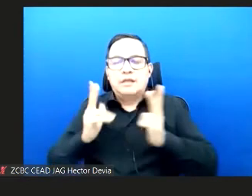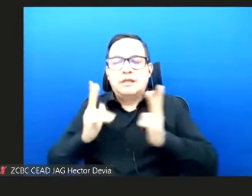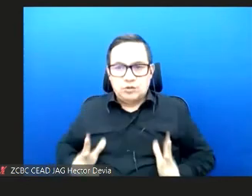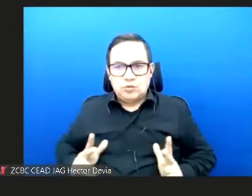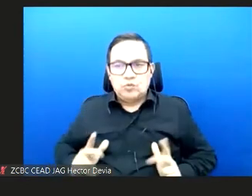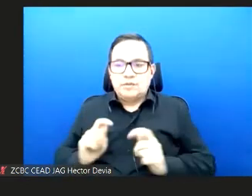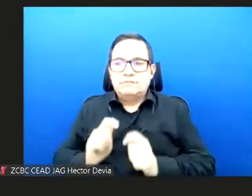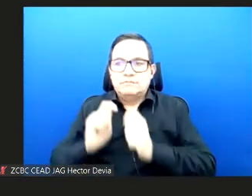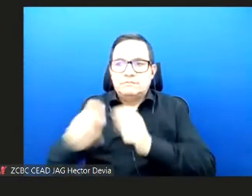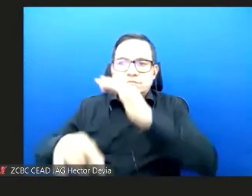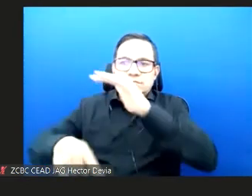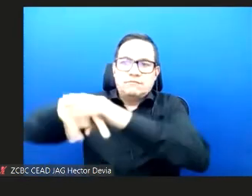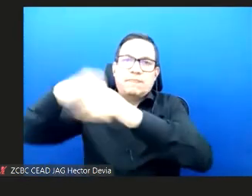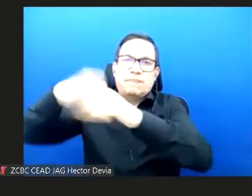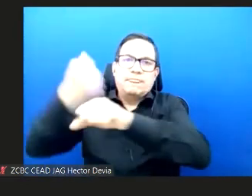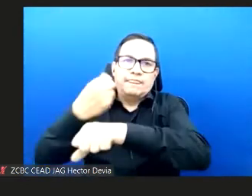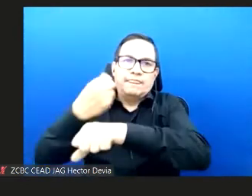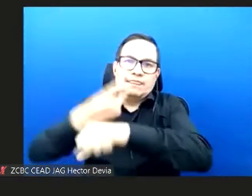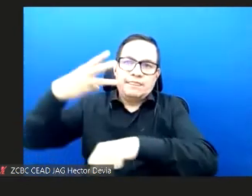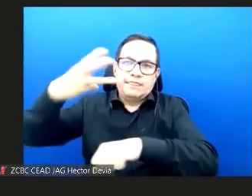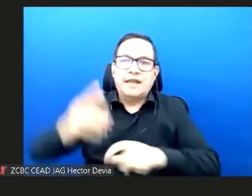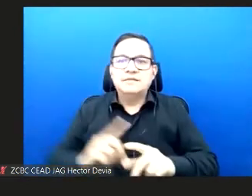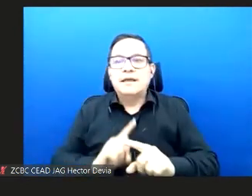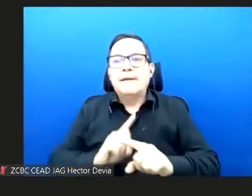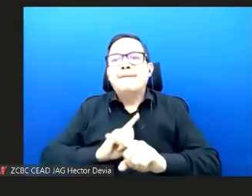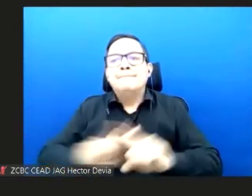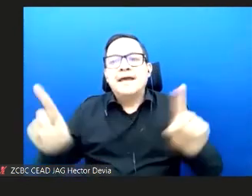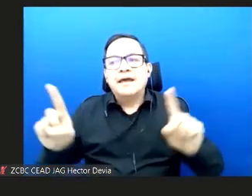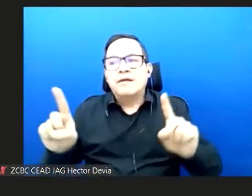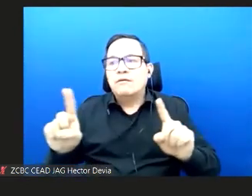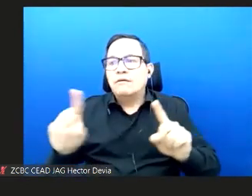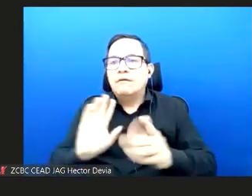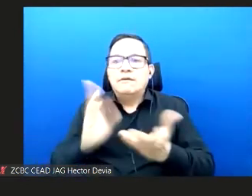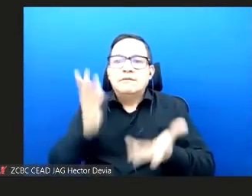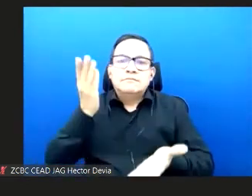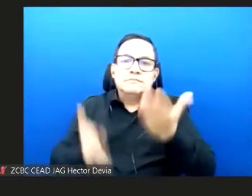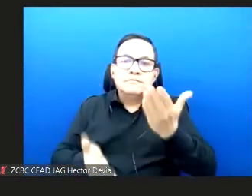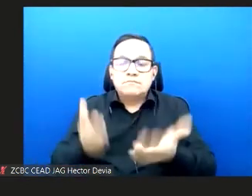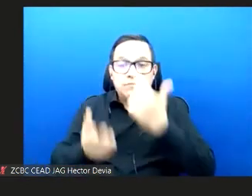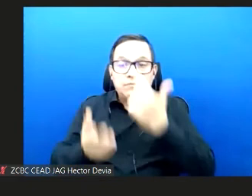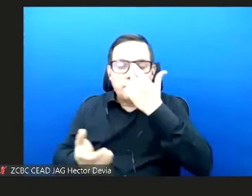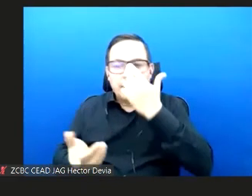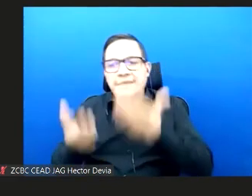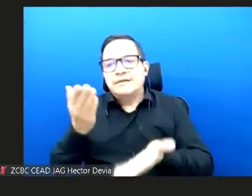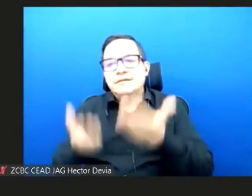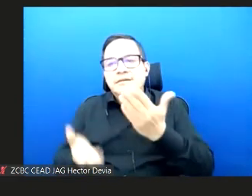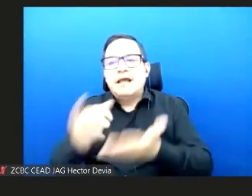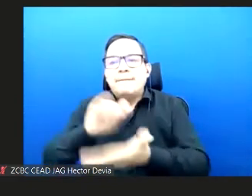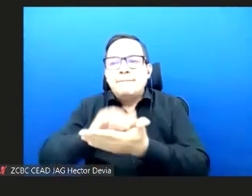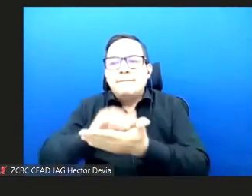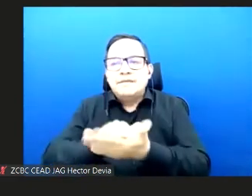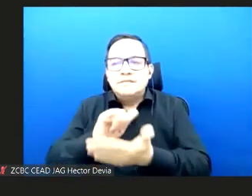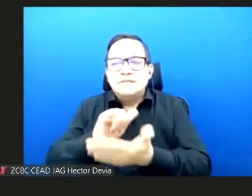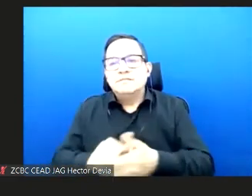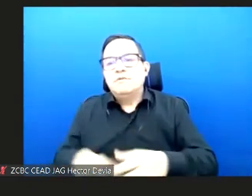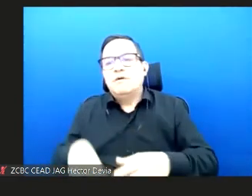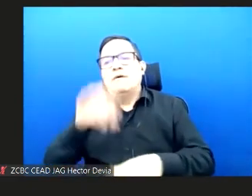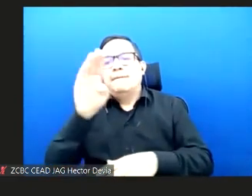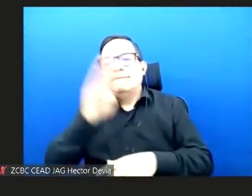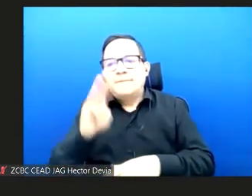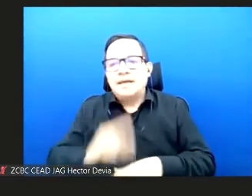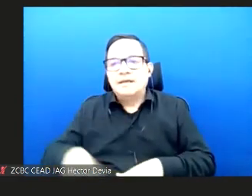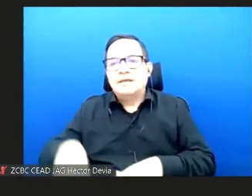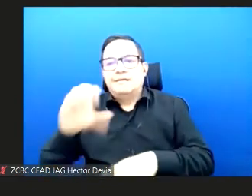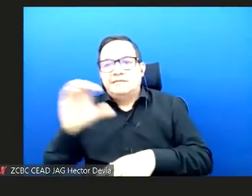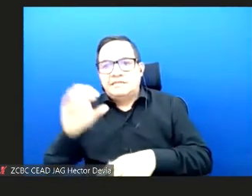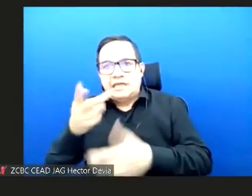3. Pero fíjense que no estamos señalando a aquellos que presentaron al mismo tiempo A y presentaron al mismo tiempo